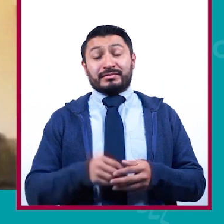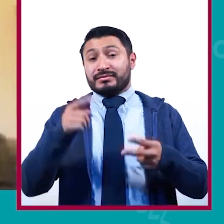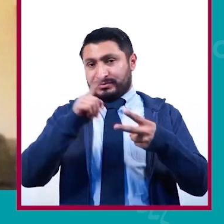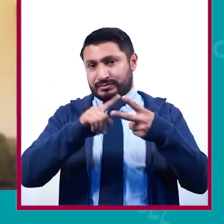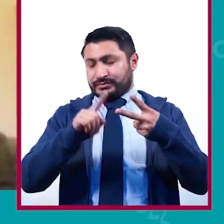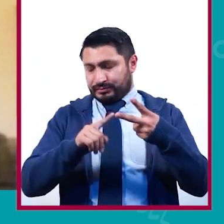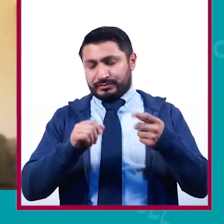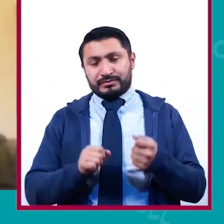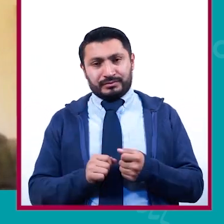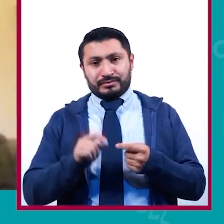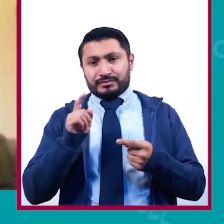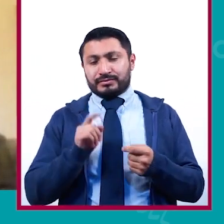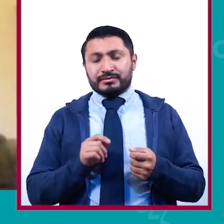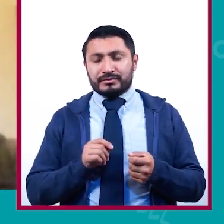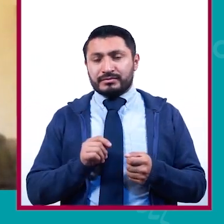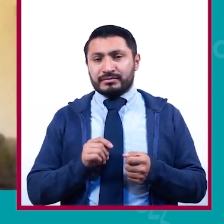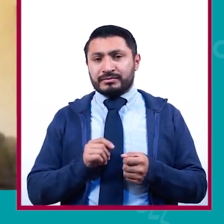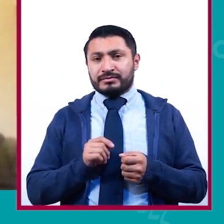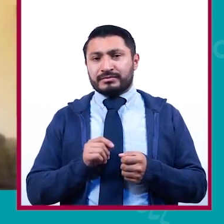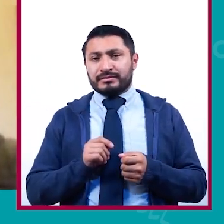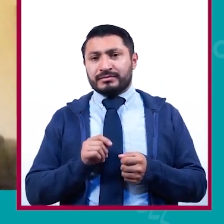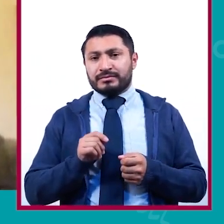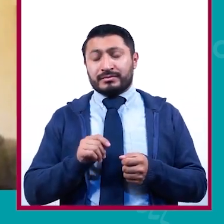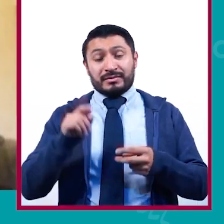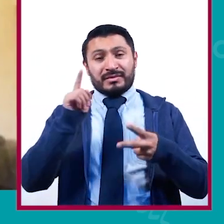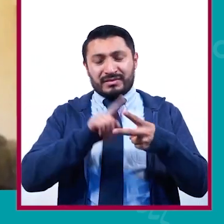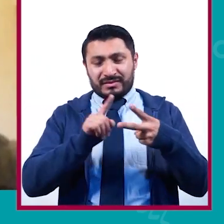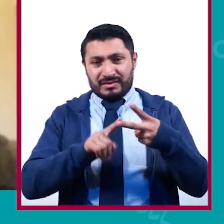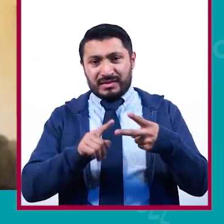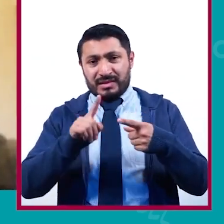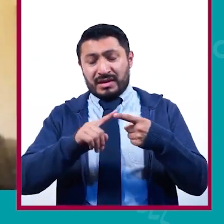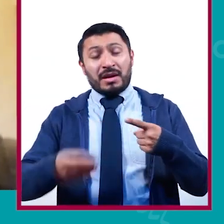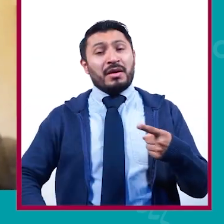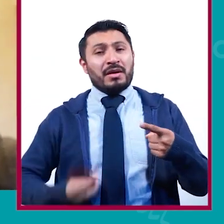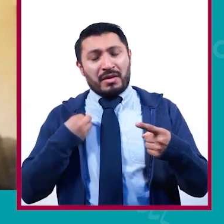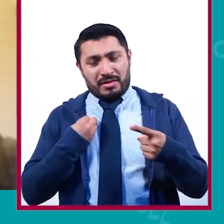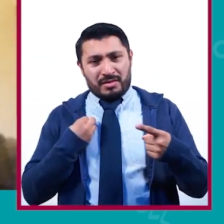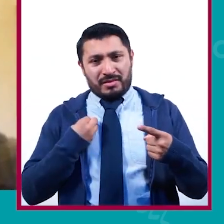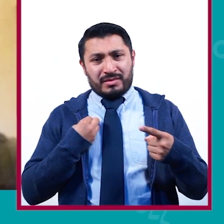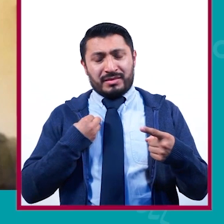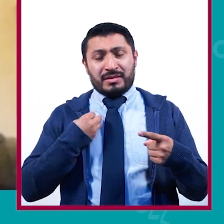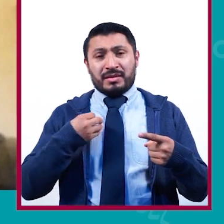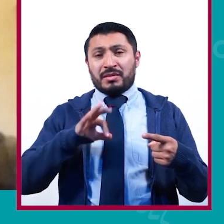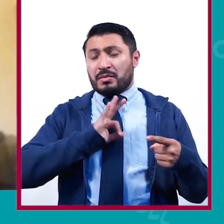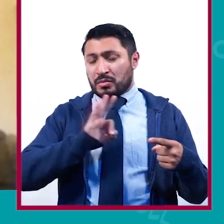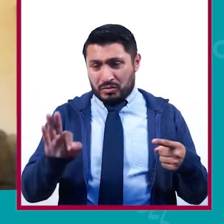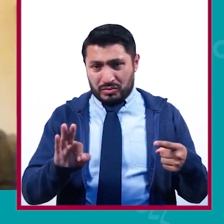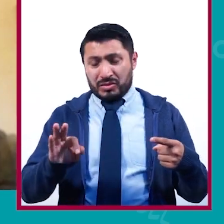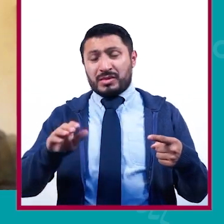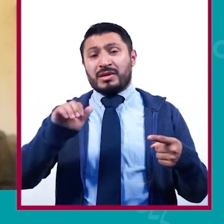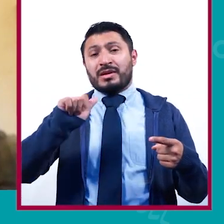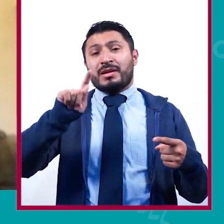vacunas, principalmente se dividen en dos: vacunas vivas, que pueden ser atenuadas,